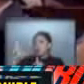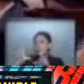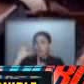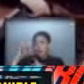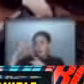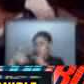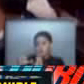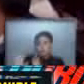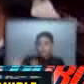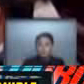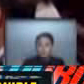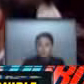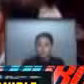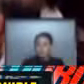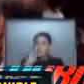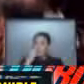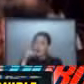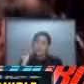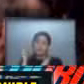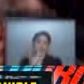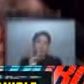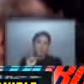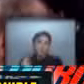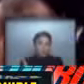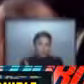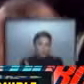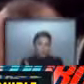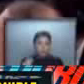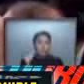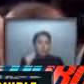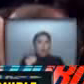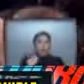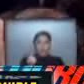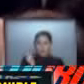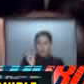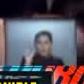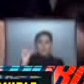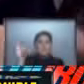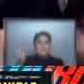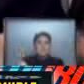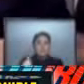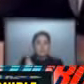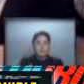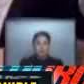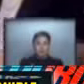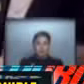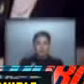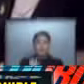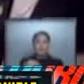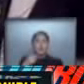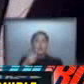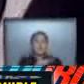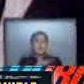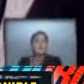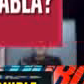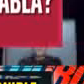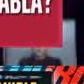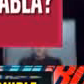comunicación requerirán de su estudio particular, de cómo reciben sus ingresos y de dónde prestan sus